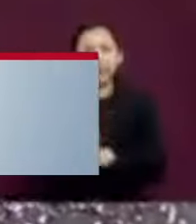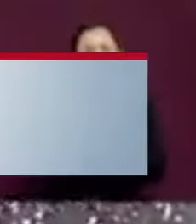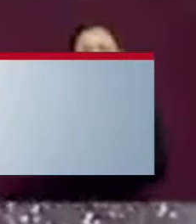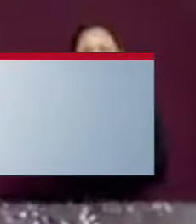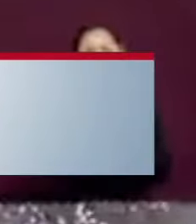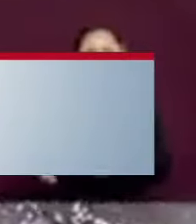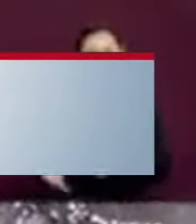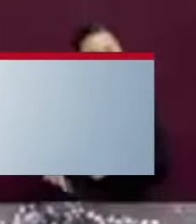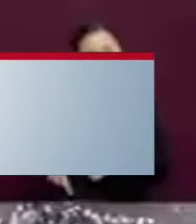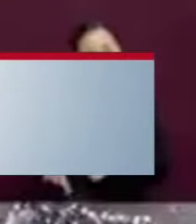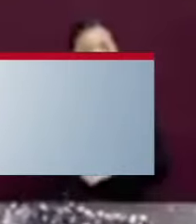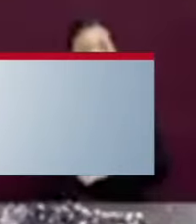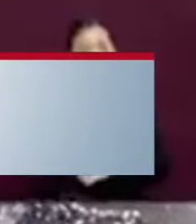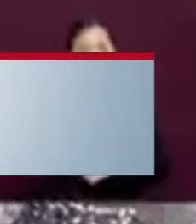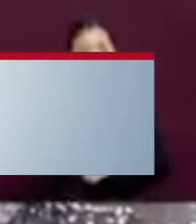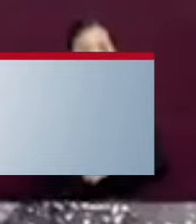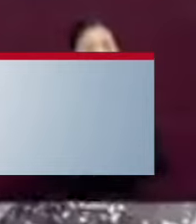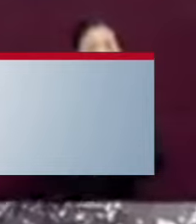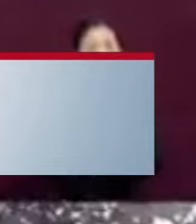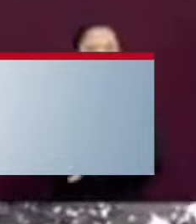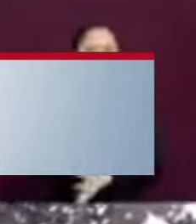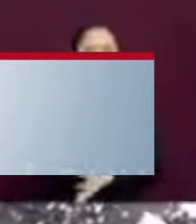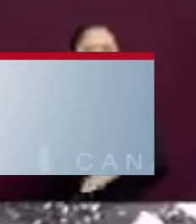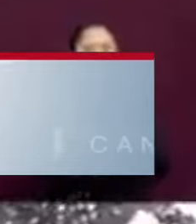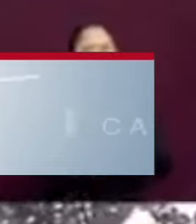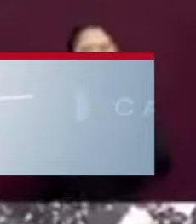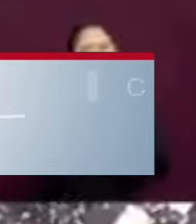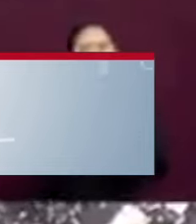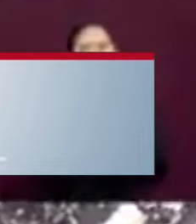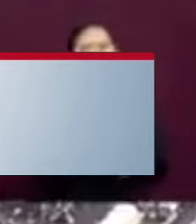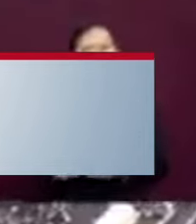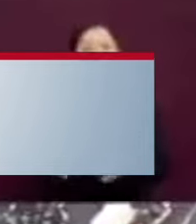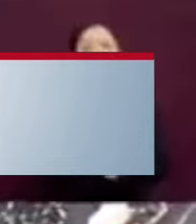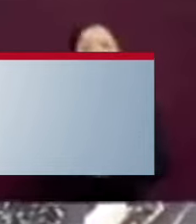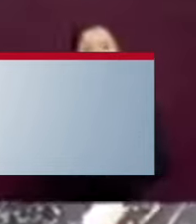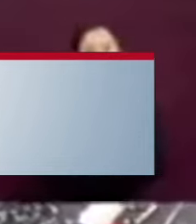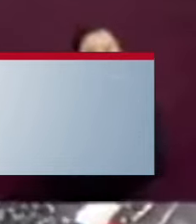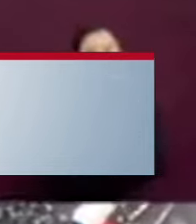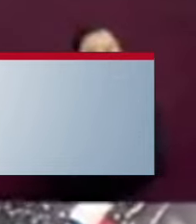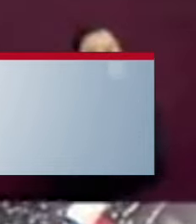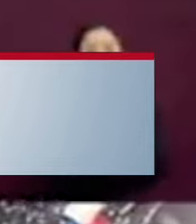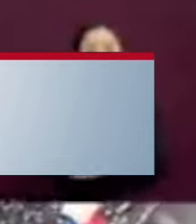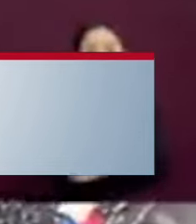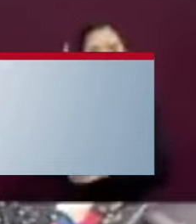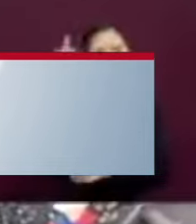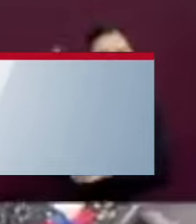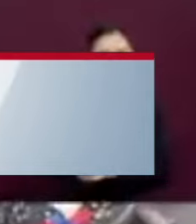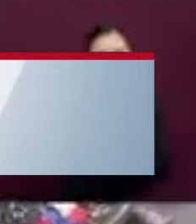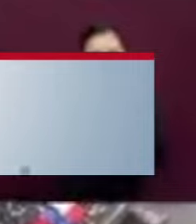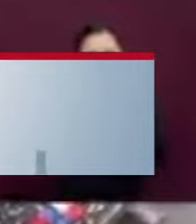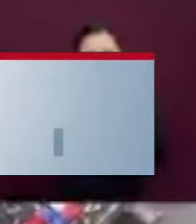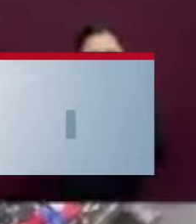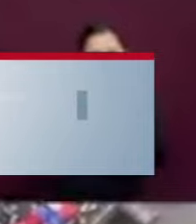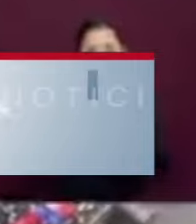en la marcha de la Democracia la dependencia informó que la afluencia fue de 90,000 personas con la imagen y edición de Armando ropea informó para canal 12